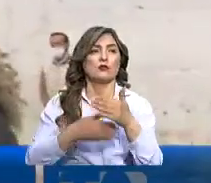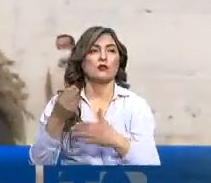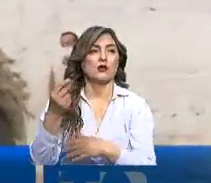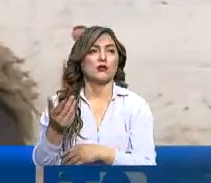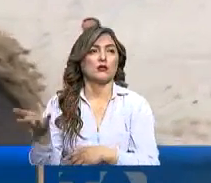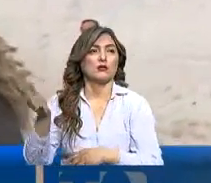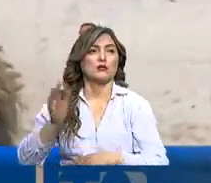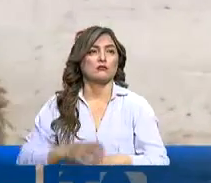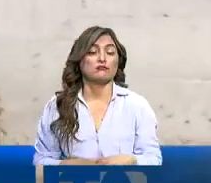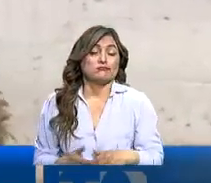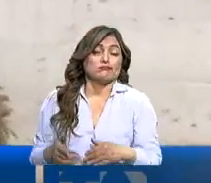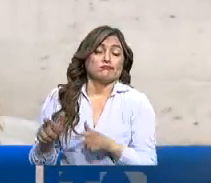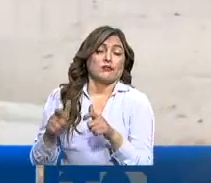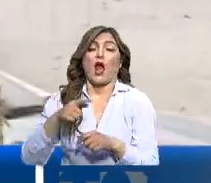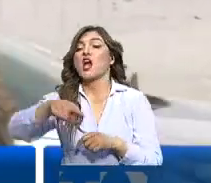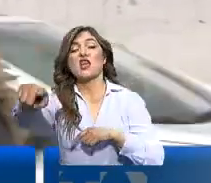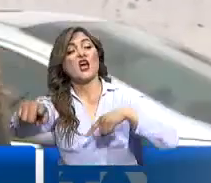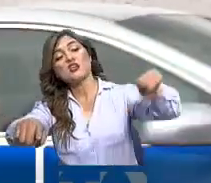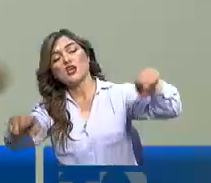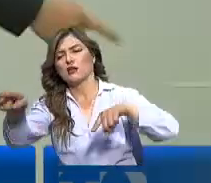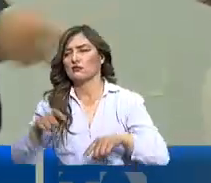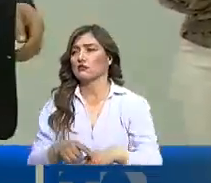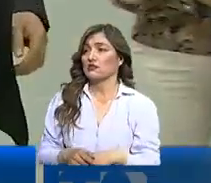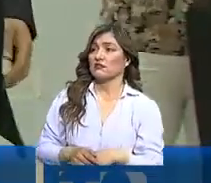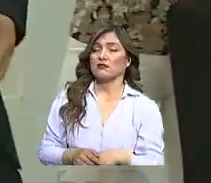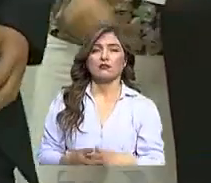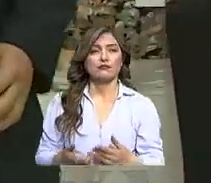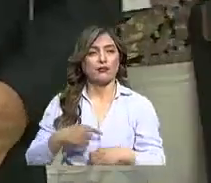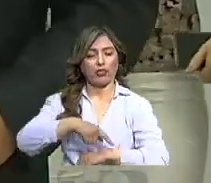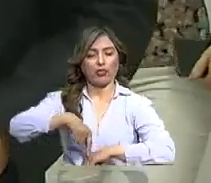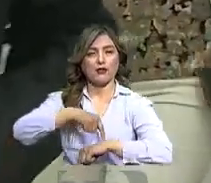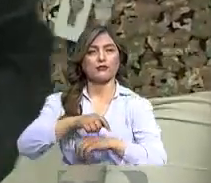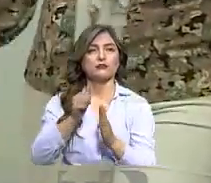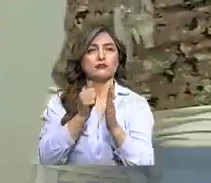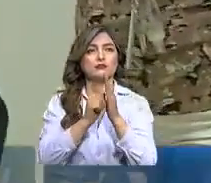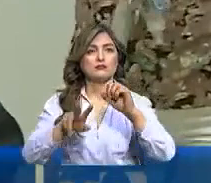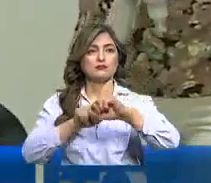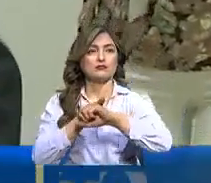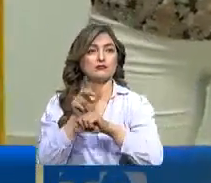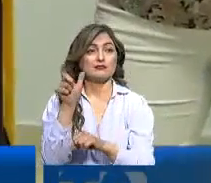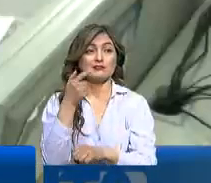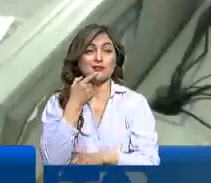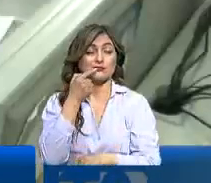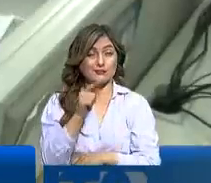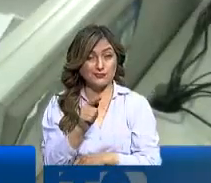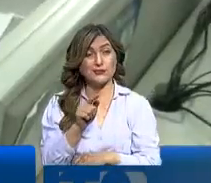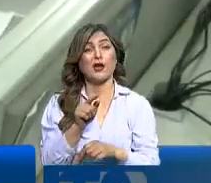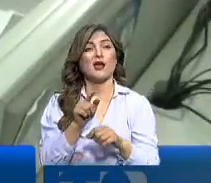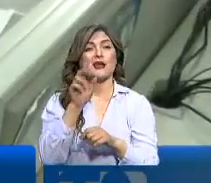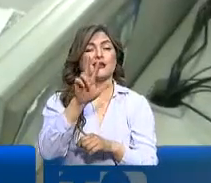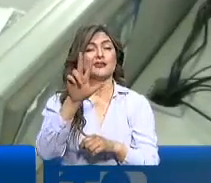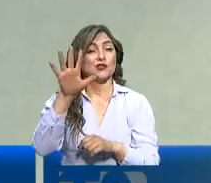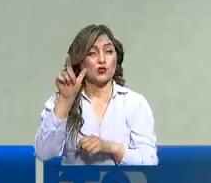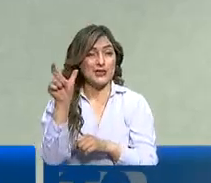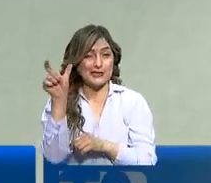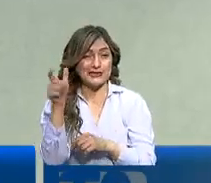rápido. No los mandan para allá, los mandan para allá, para allá. Desde la Agencia Nacional de Tránsito señalan que la depuración de 35